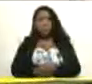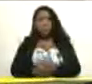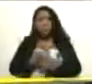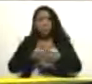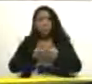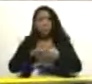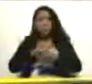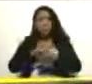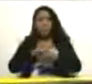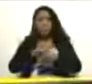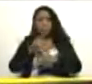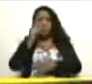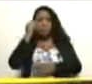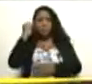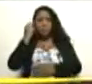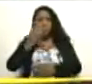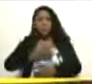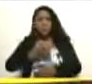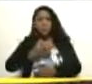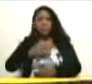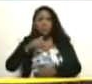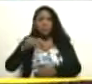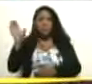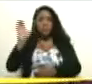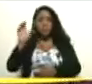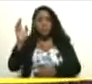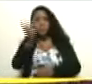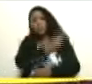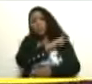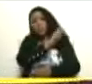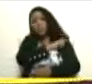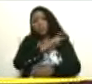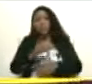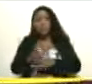Ministros, ministras, alcaldesa de Caracas, jefa de gobierno,